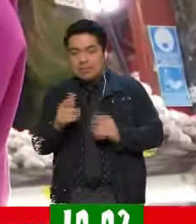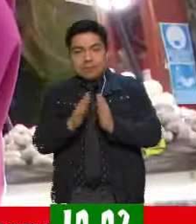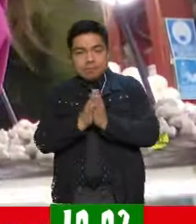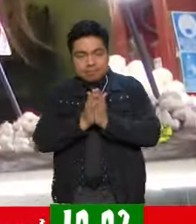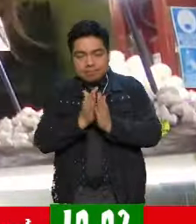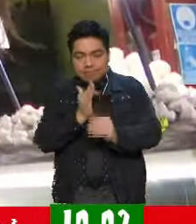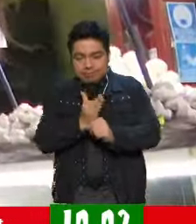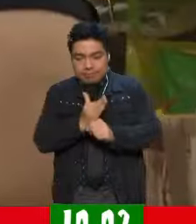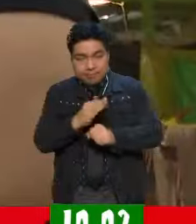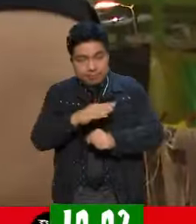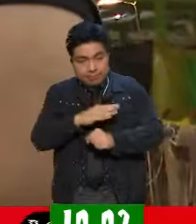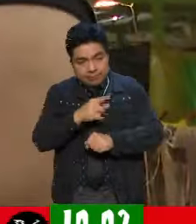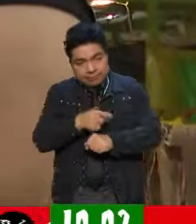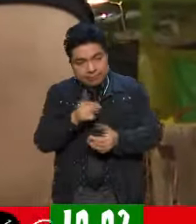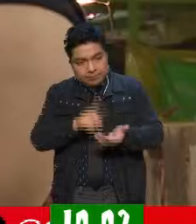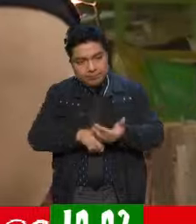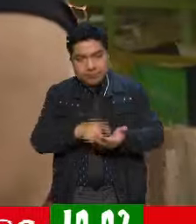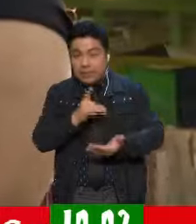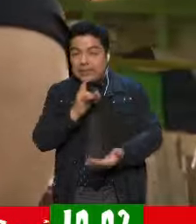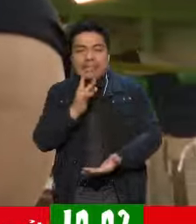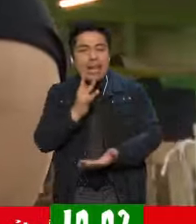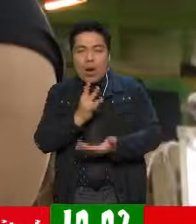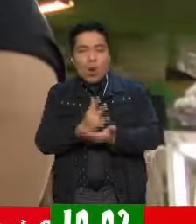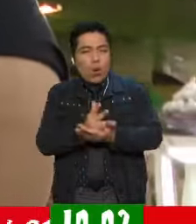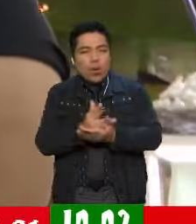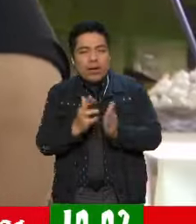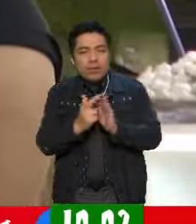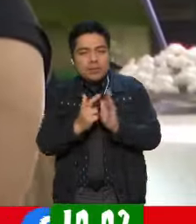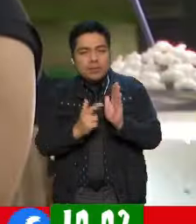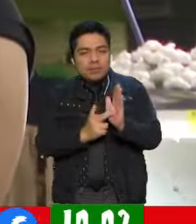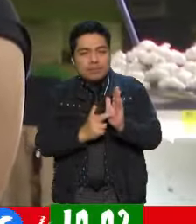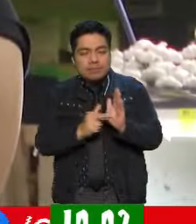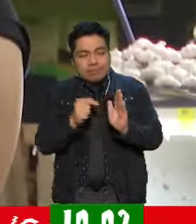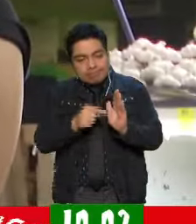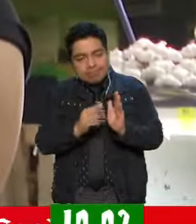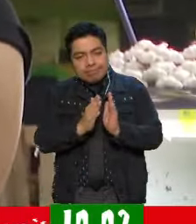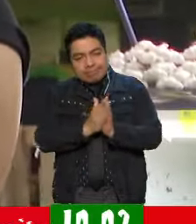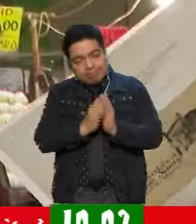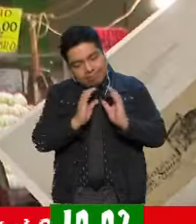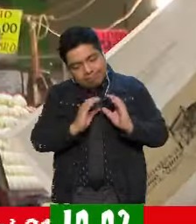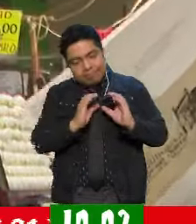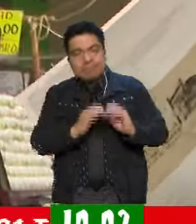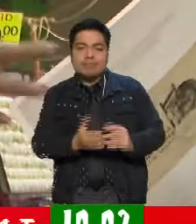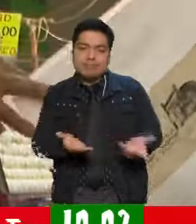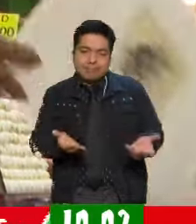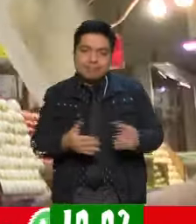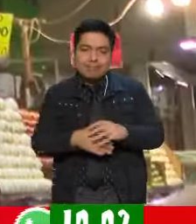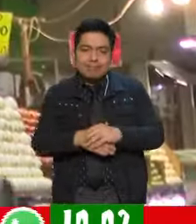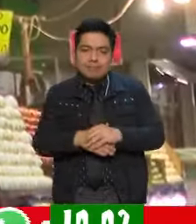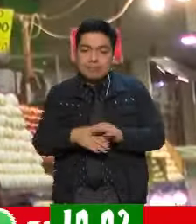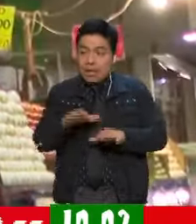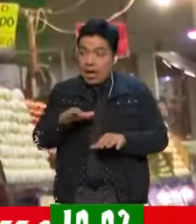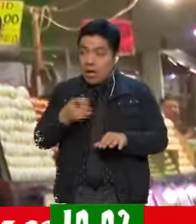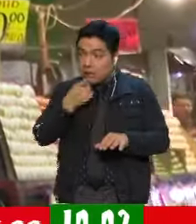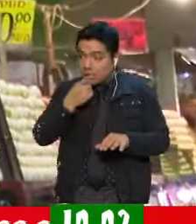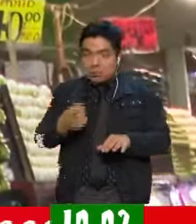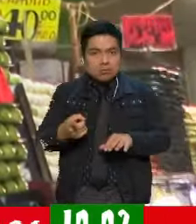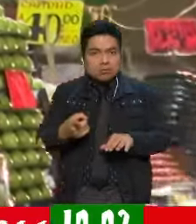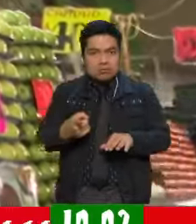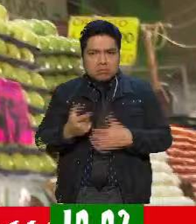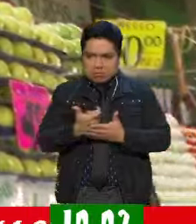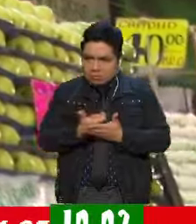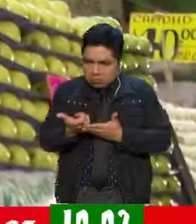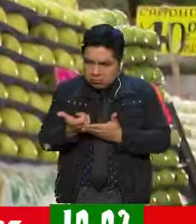cuenta actualmente la única y más importante regla es cuidarlo y les asombra el saber que no